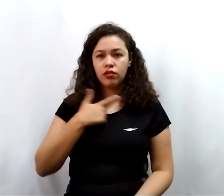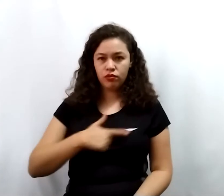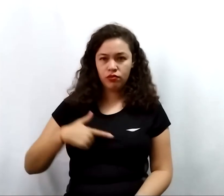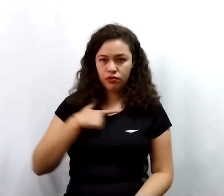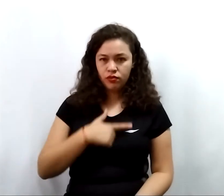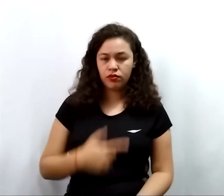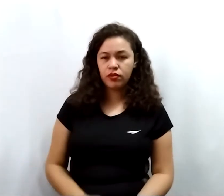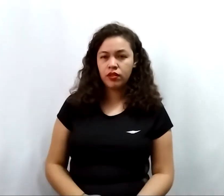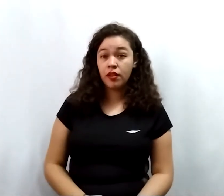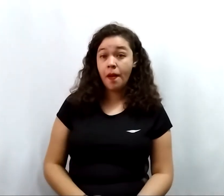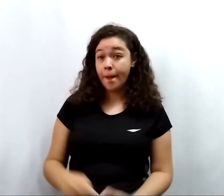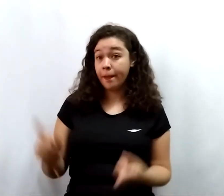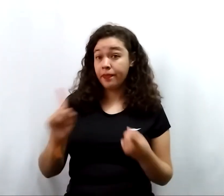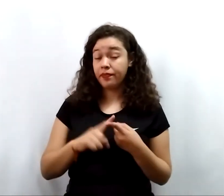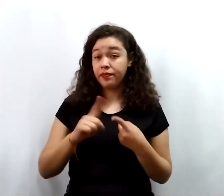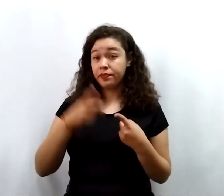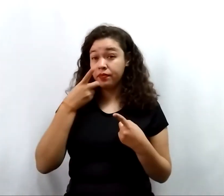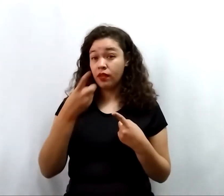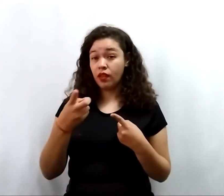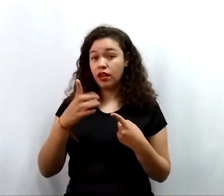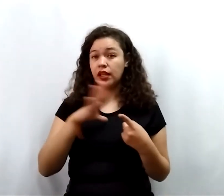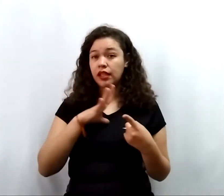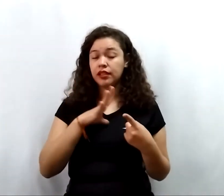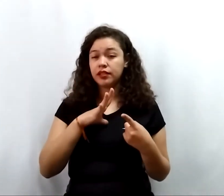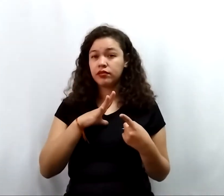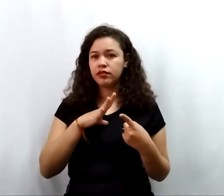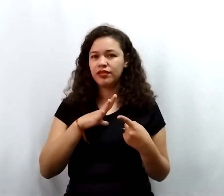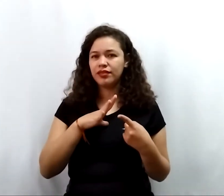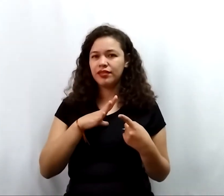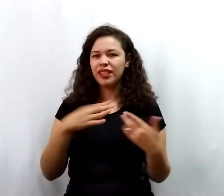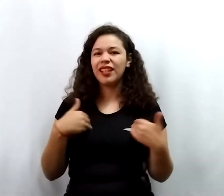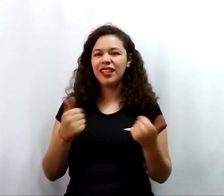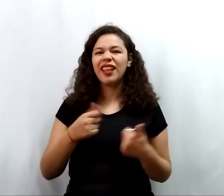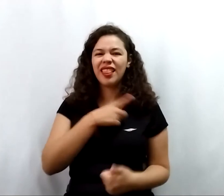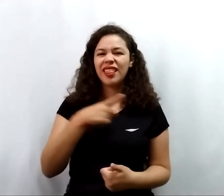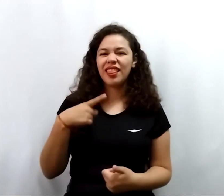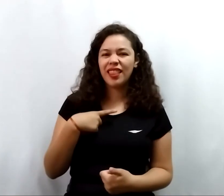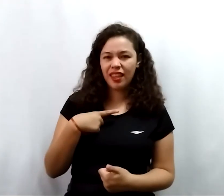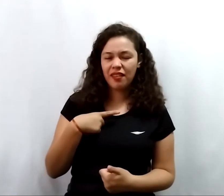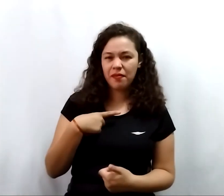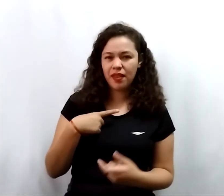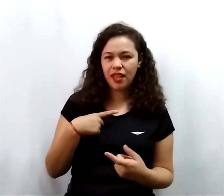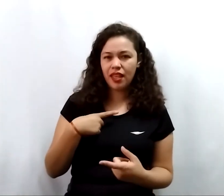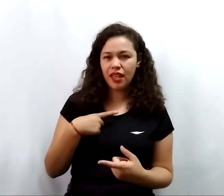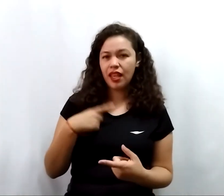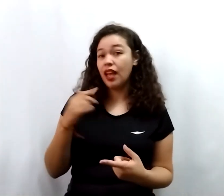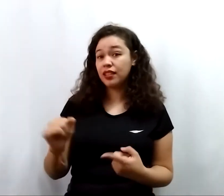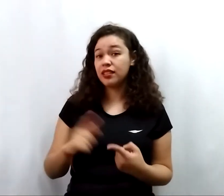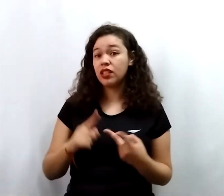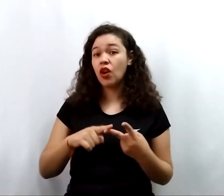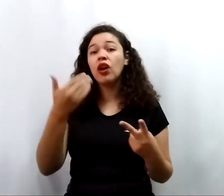decirte que entiendo lo que es el deber ser y el querer ser, pero tú no